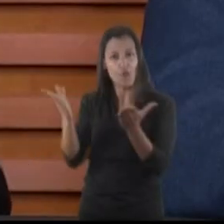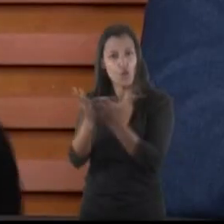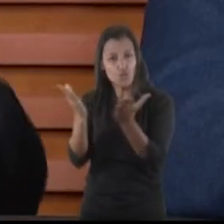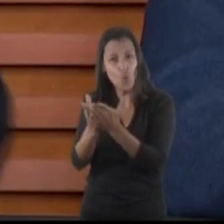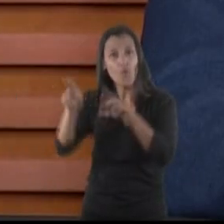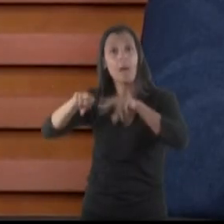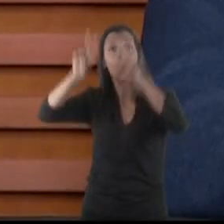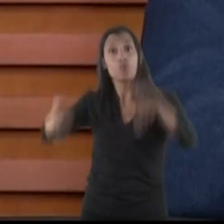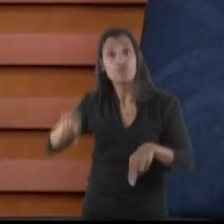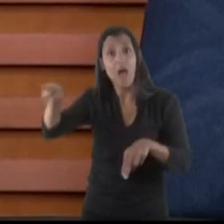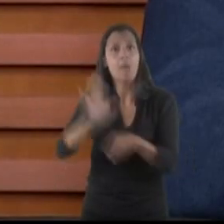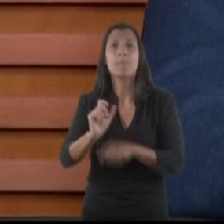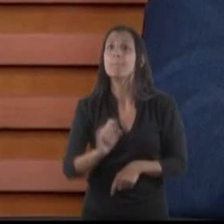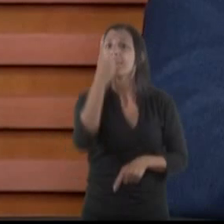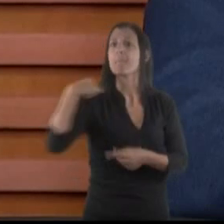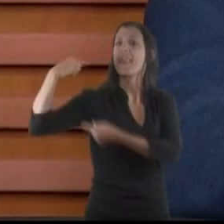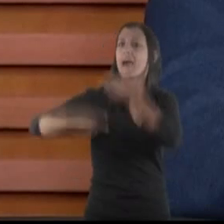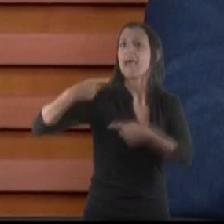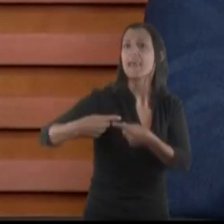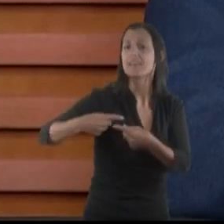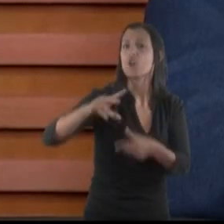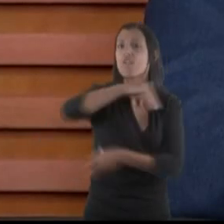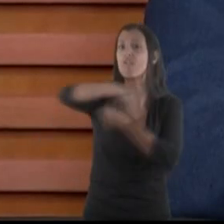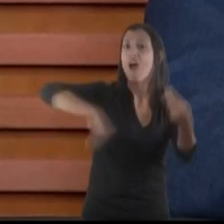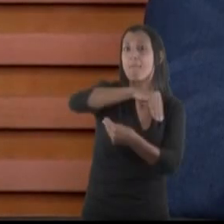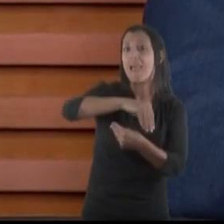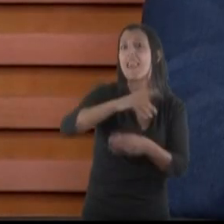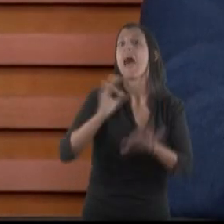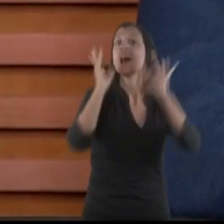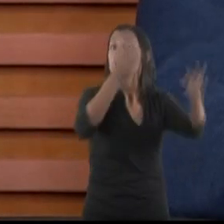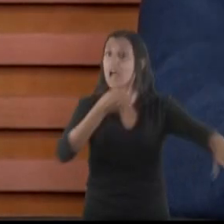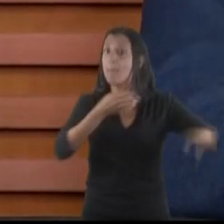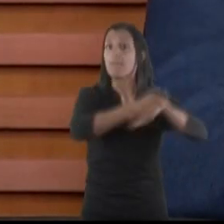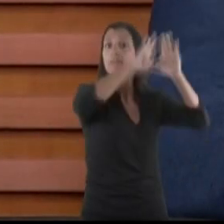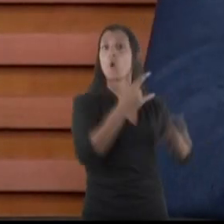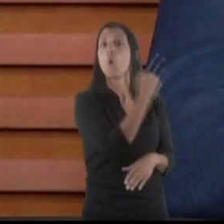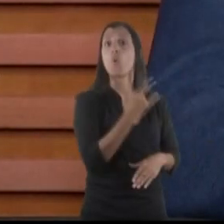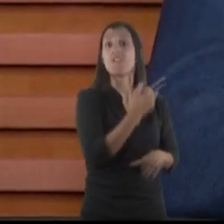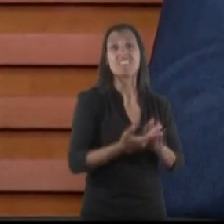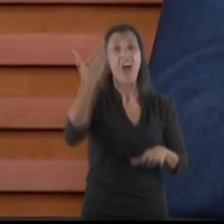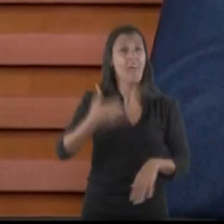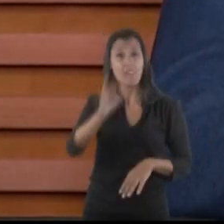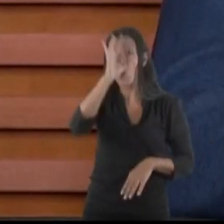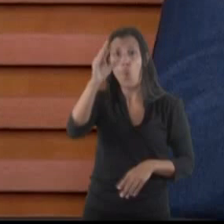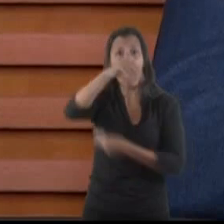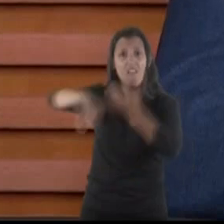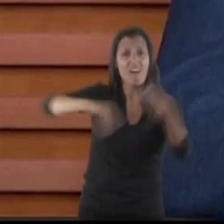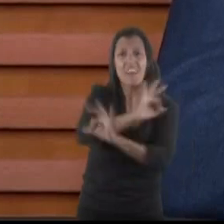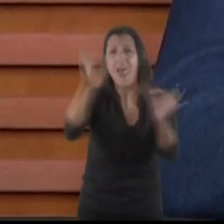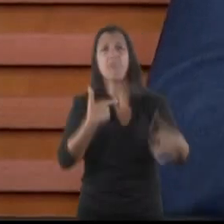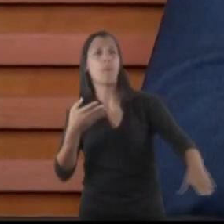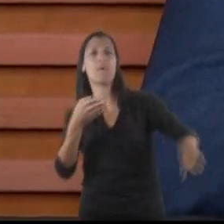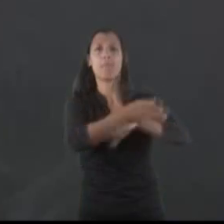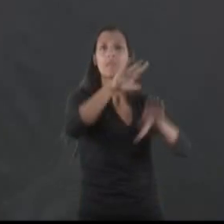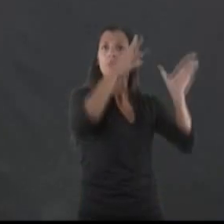facultad son primera generación de estudiantes universitarios de familias que nunca habían podido acceder a la